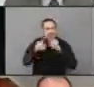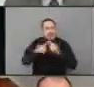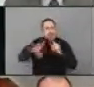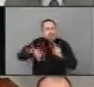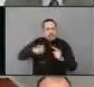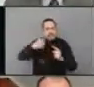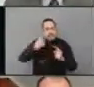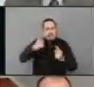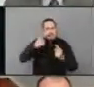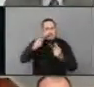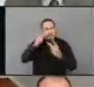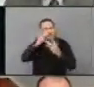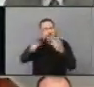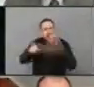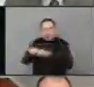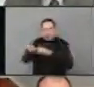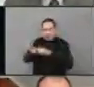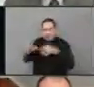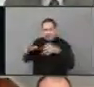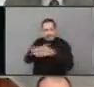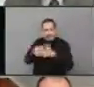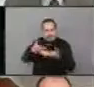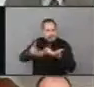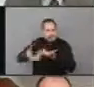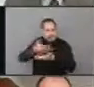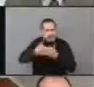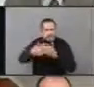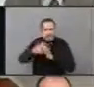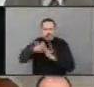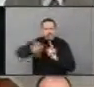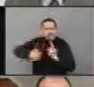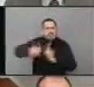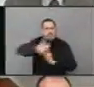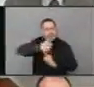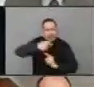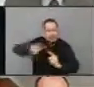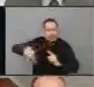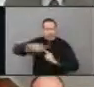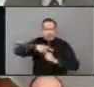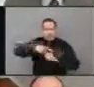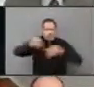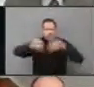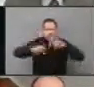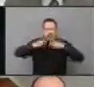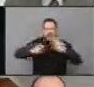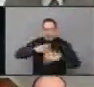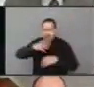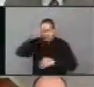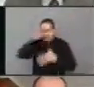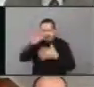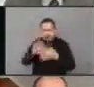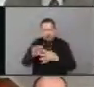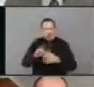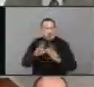de nuestros equipos de trabajo y de los criterios de cada una de las magistraturas. Yo